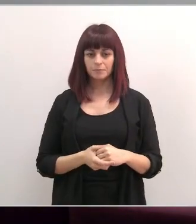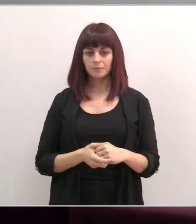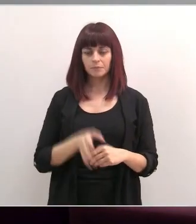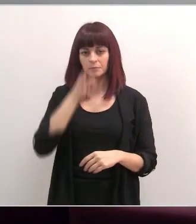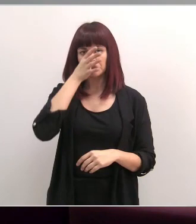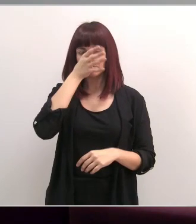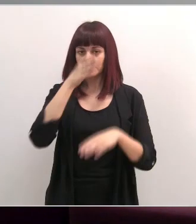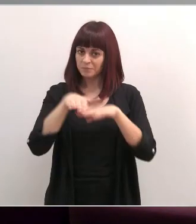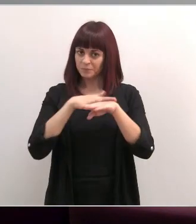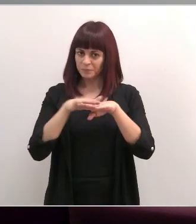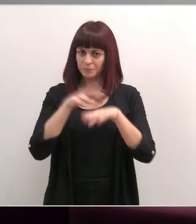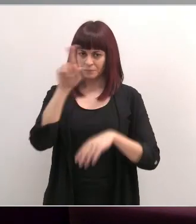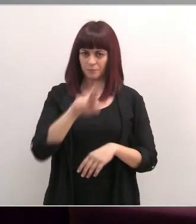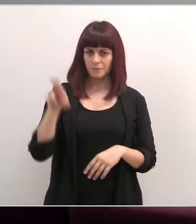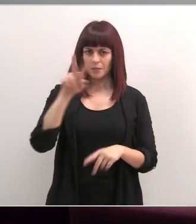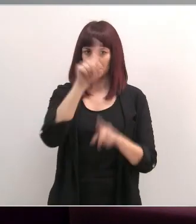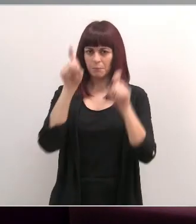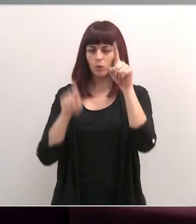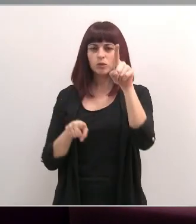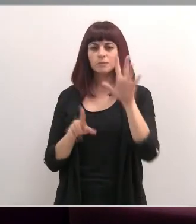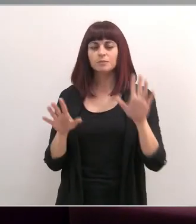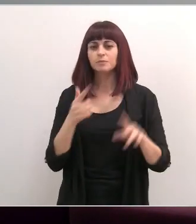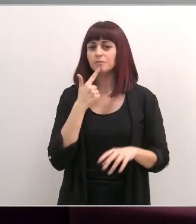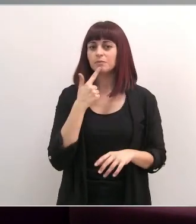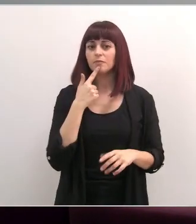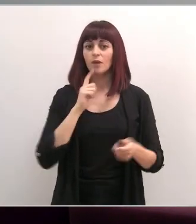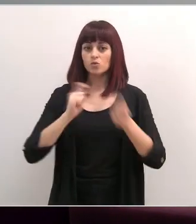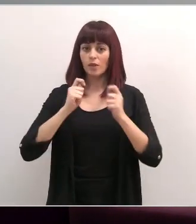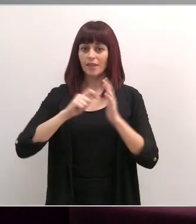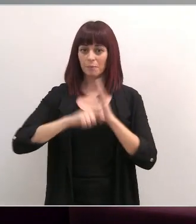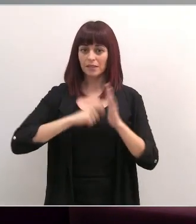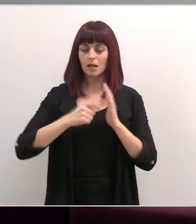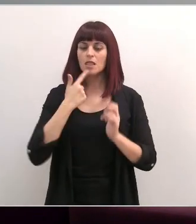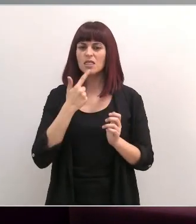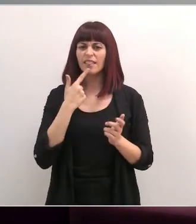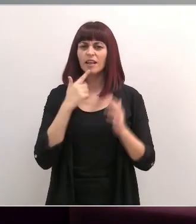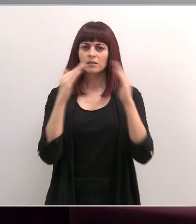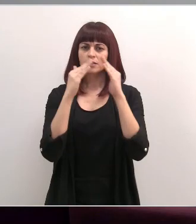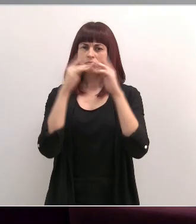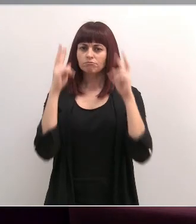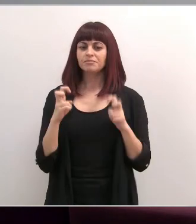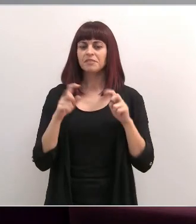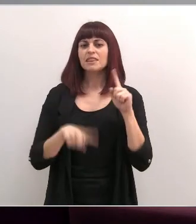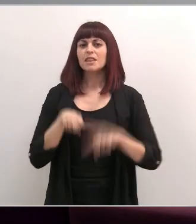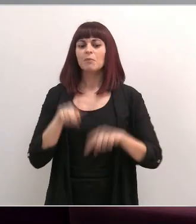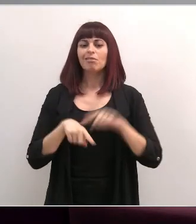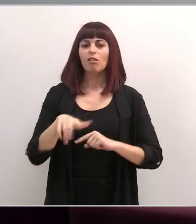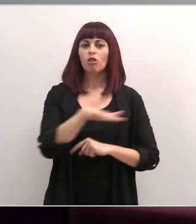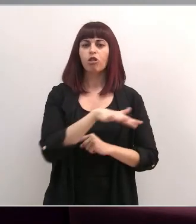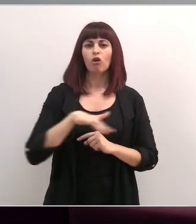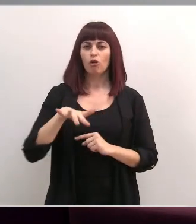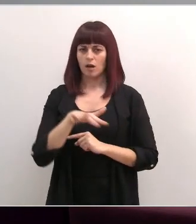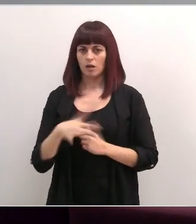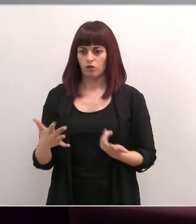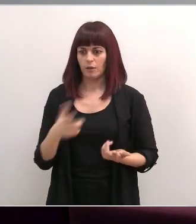Consejero, disculpe que incida en el tema, pero es que usted en la rueda de prensa ha hablado de confinamientos domiciliarios selectivos en comarcas. Entonces